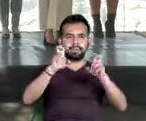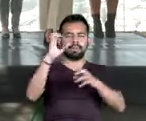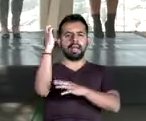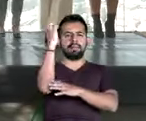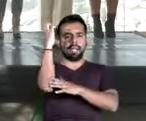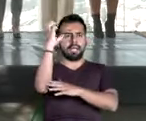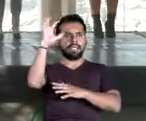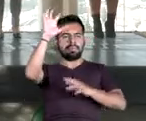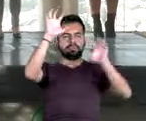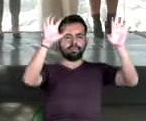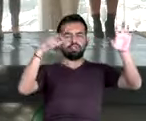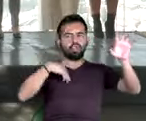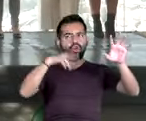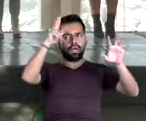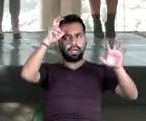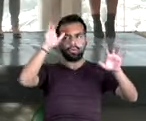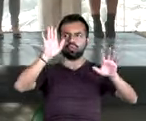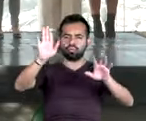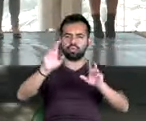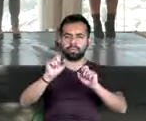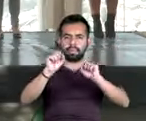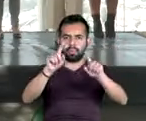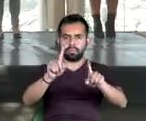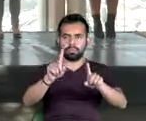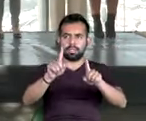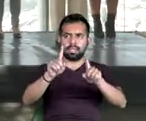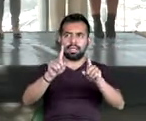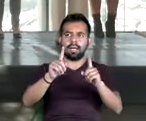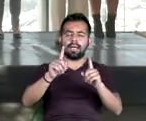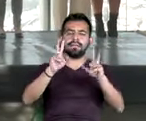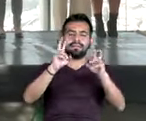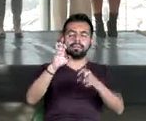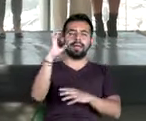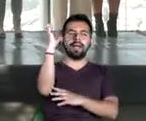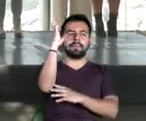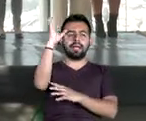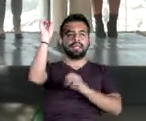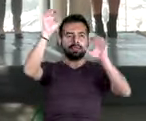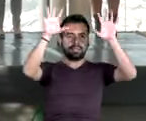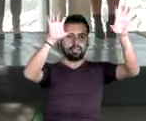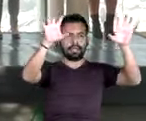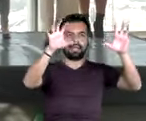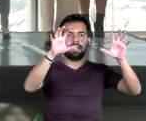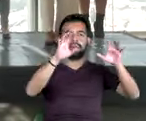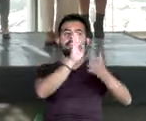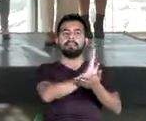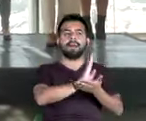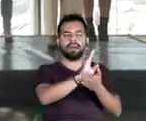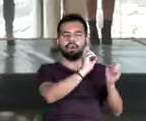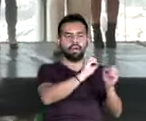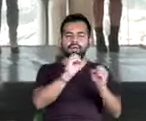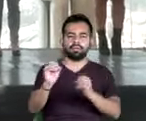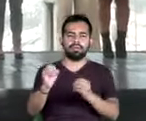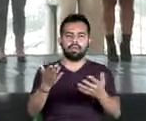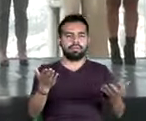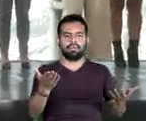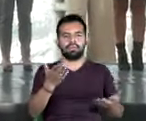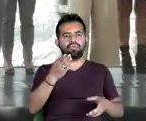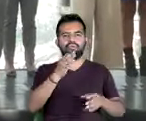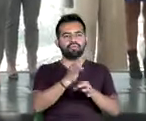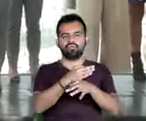creo que su pregunta va por ahí, de aquellos que cree que la alarma comunitaria sin el barrio organizado no sirve de nada. Como a su